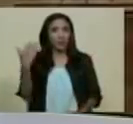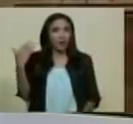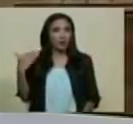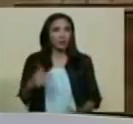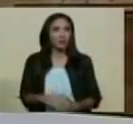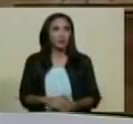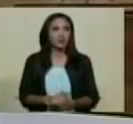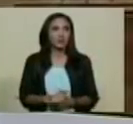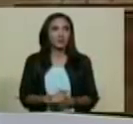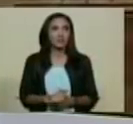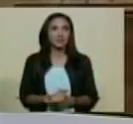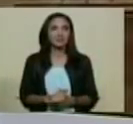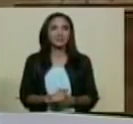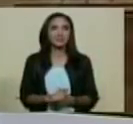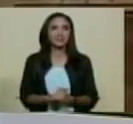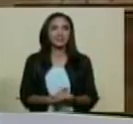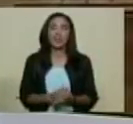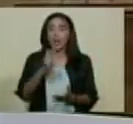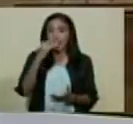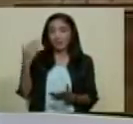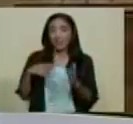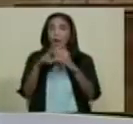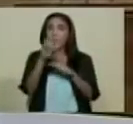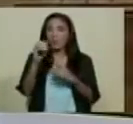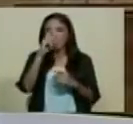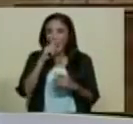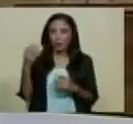poder en Venezuela hace 20 años,